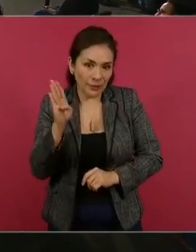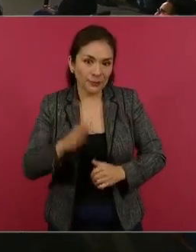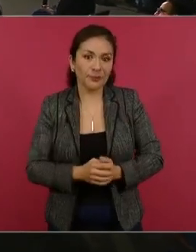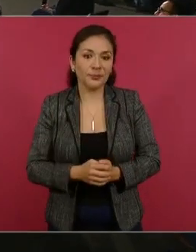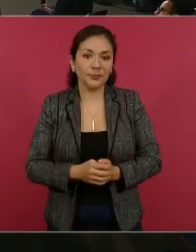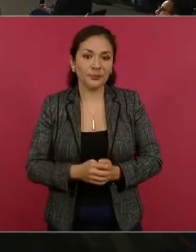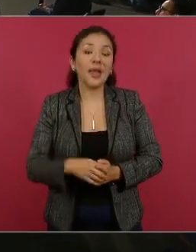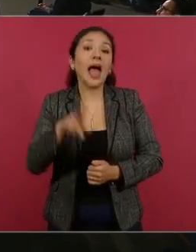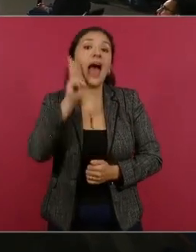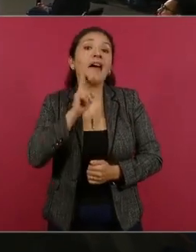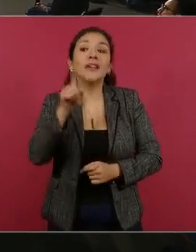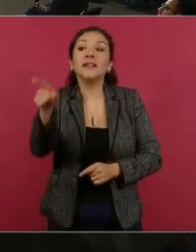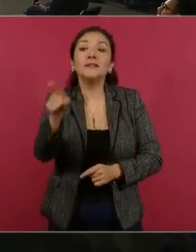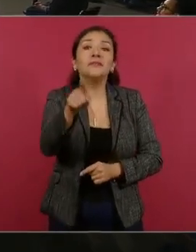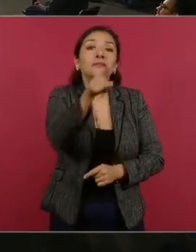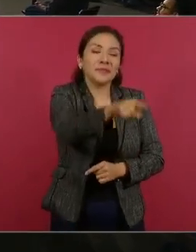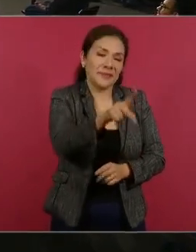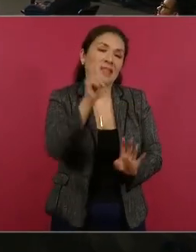ver si te llega.